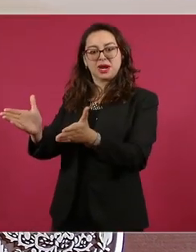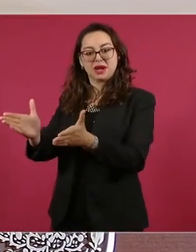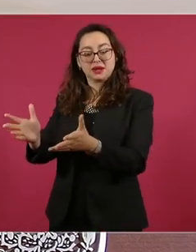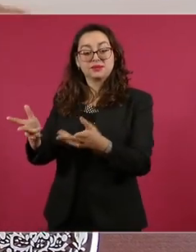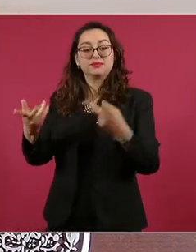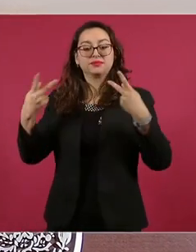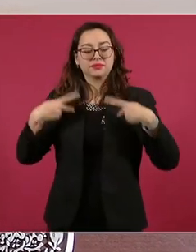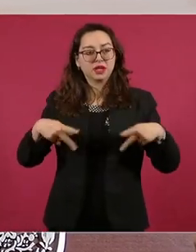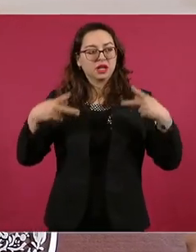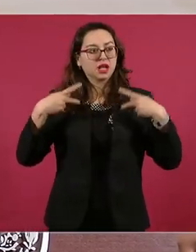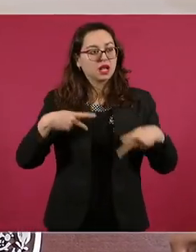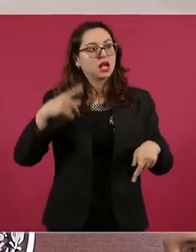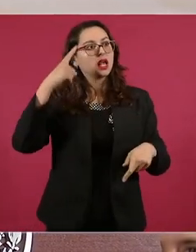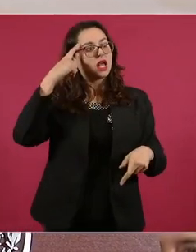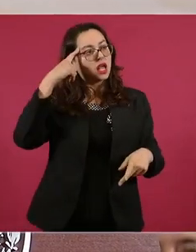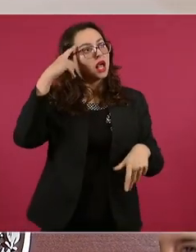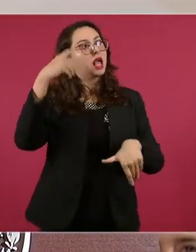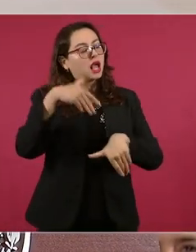socavando autoridades